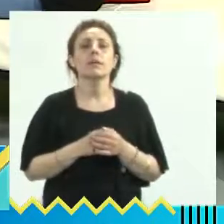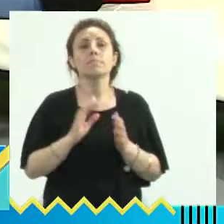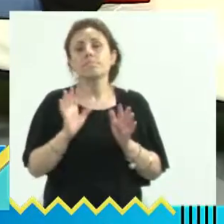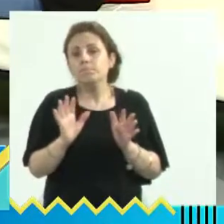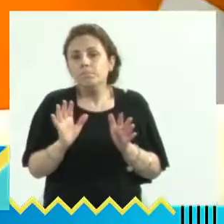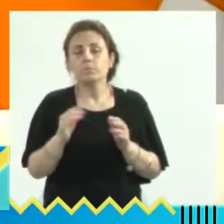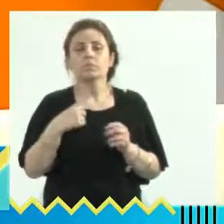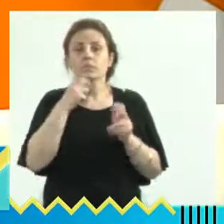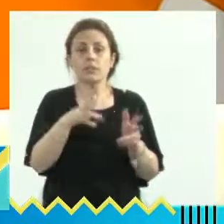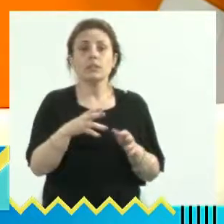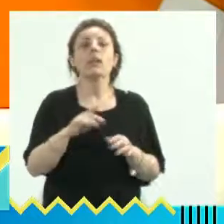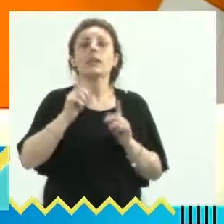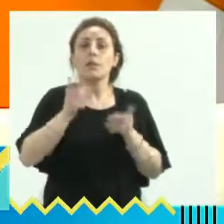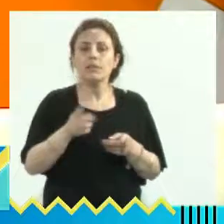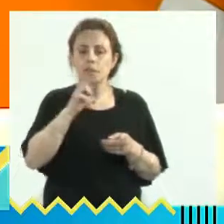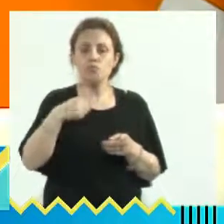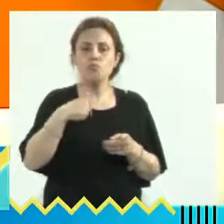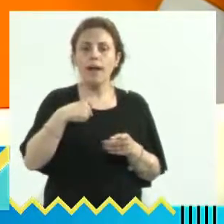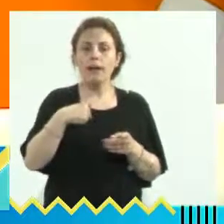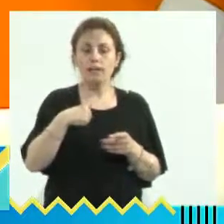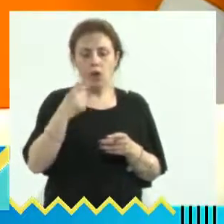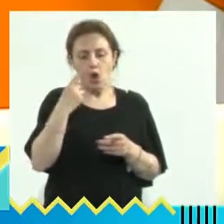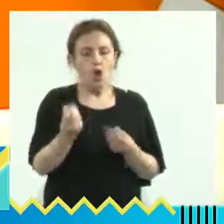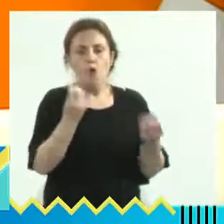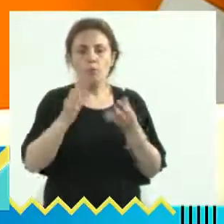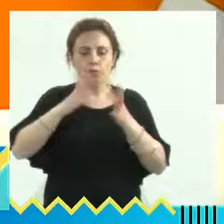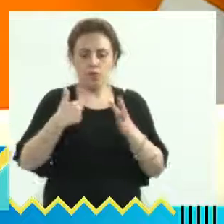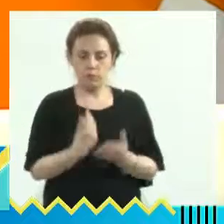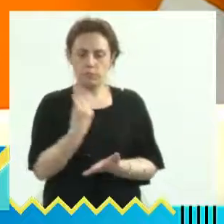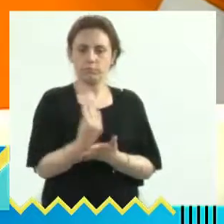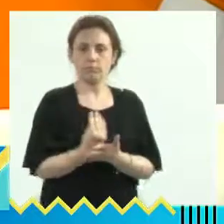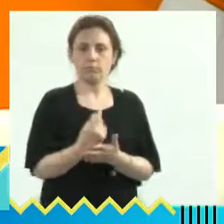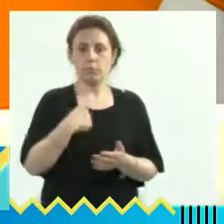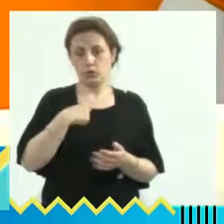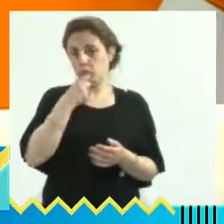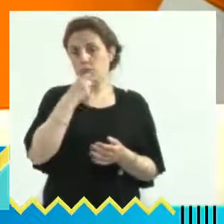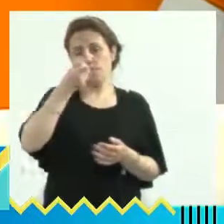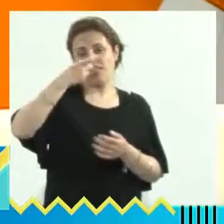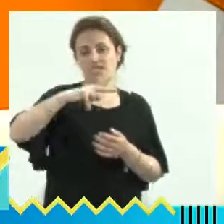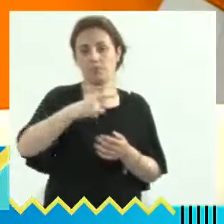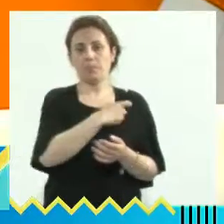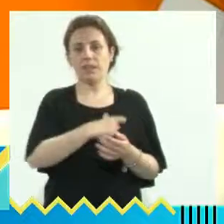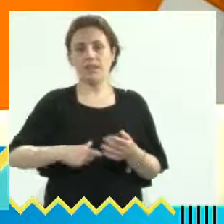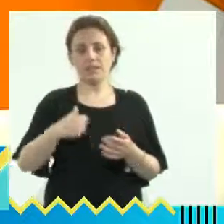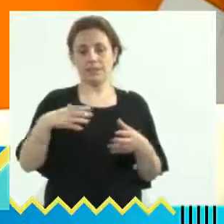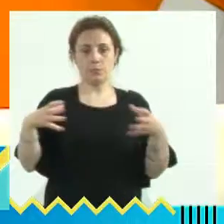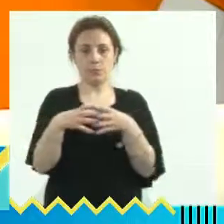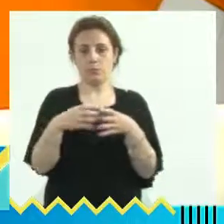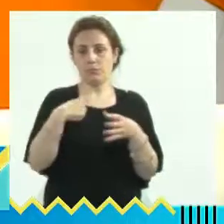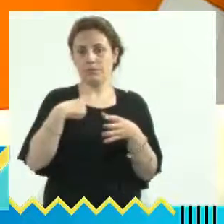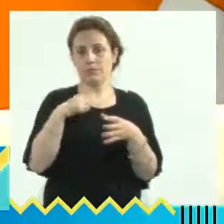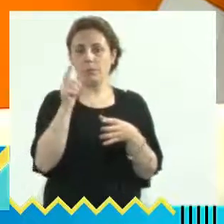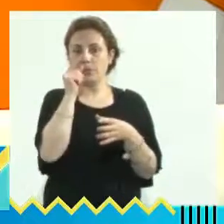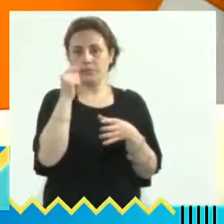una se plante también, y como cada uno también. Claro. Yo soy vicepresidenta de mi bloque. Nunca había habido una